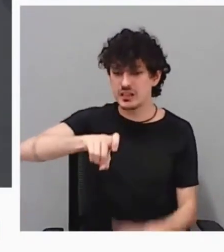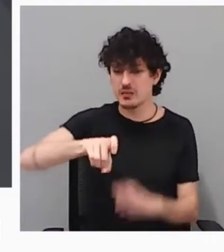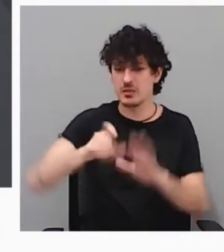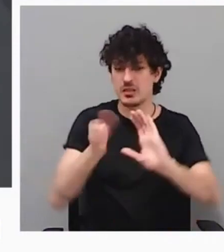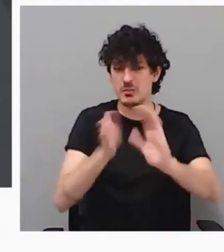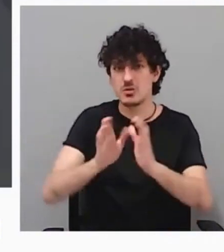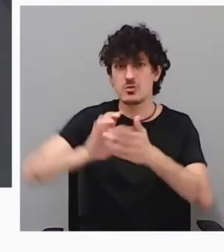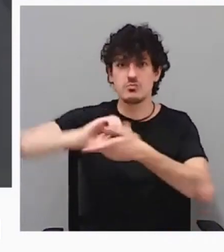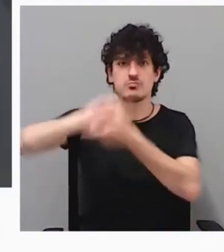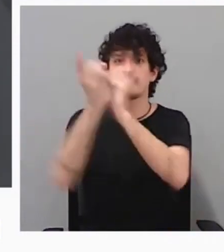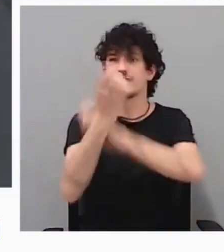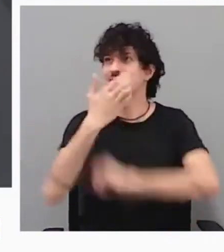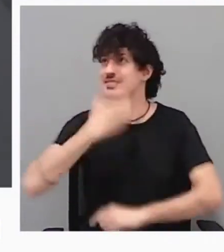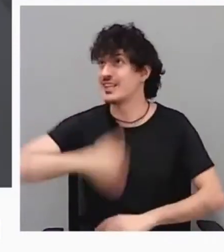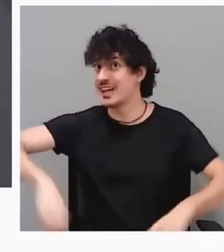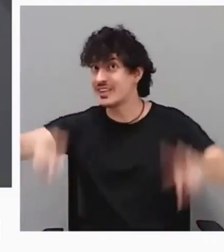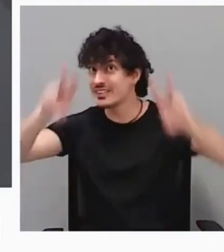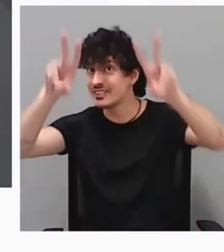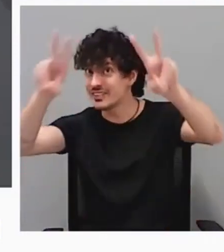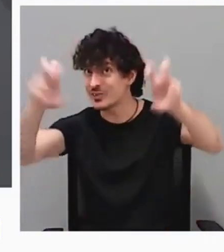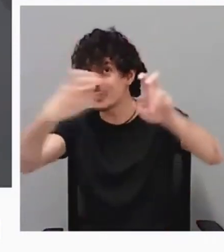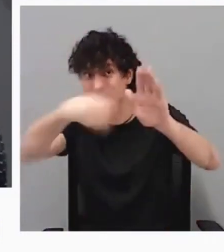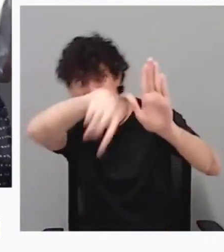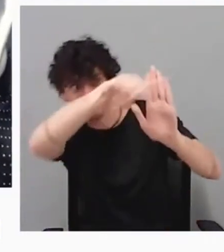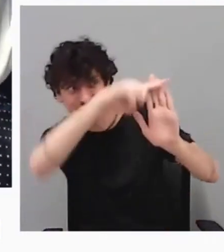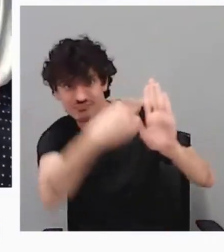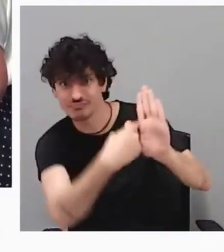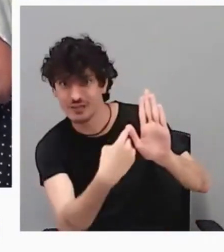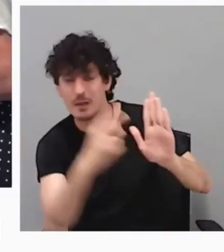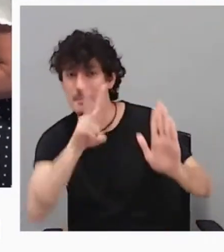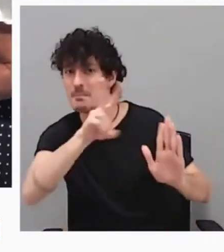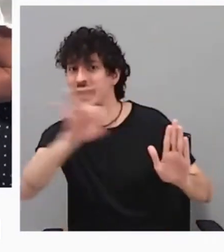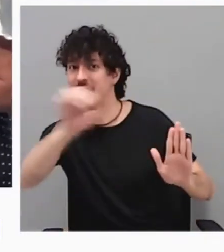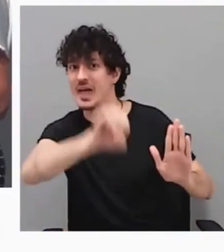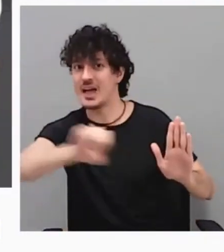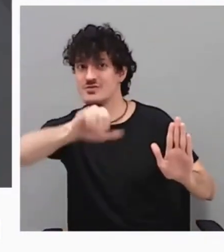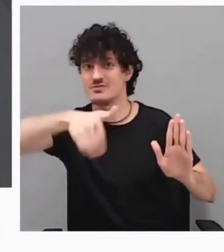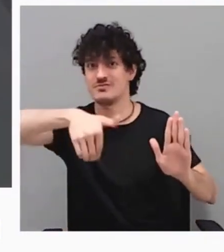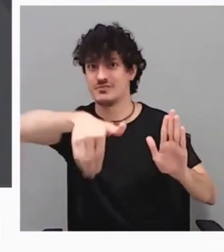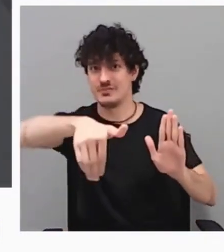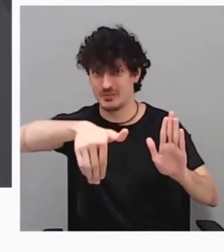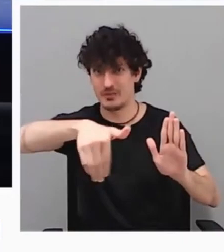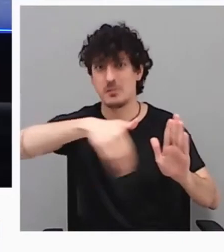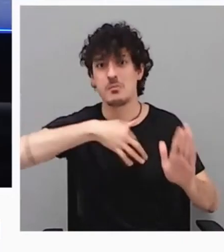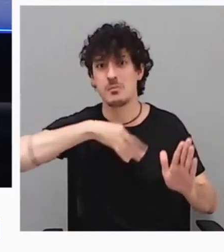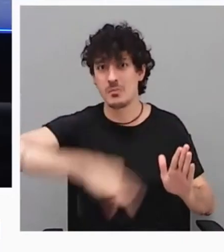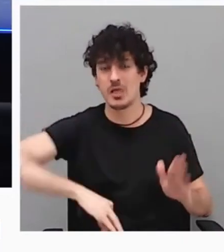el titular para nuestros si hay periodistas. Y si hay multidisciplinaridad.